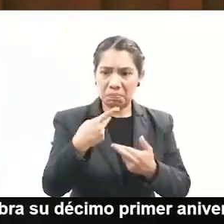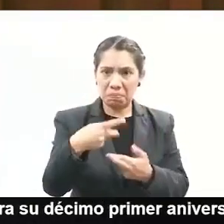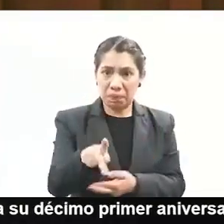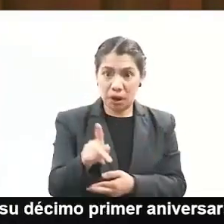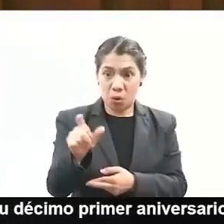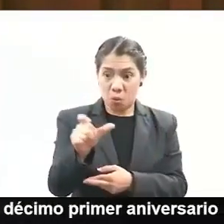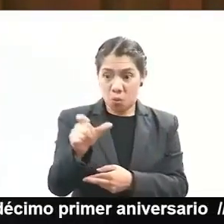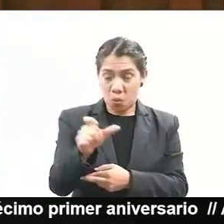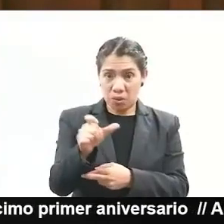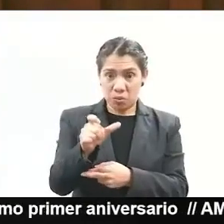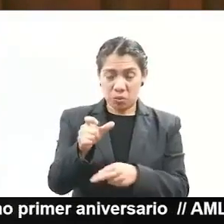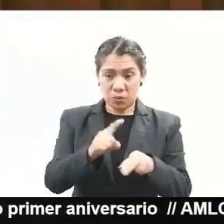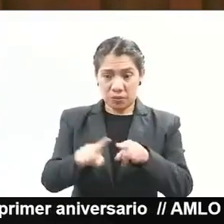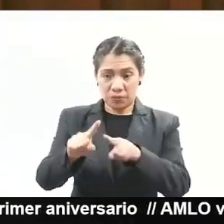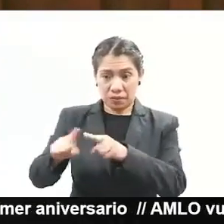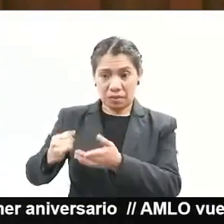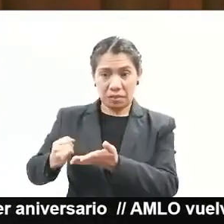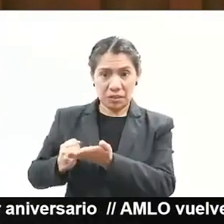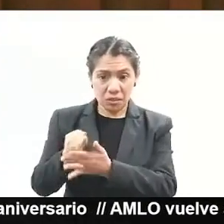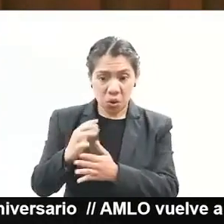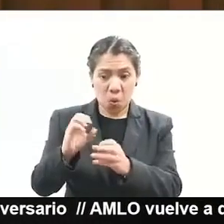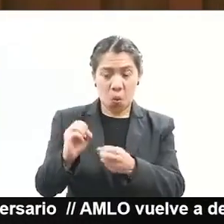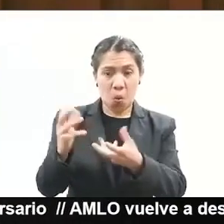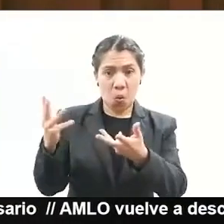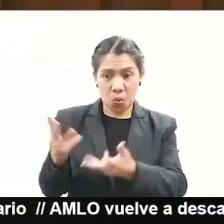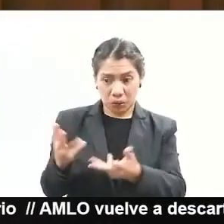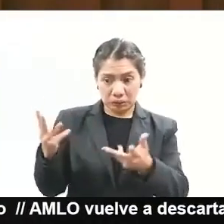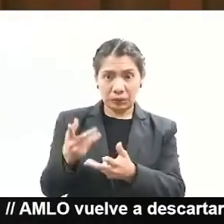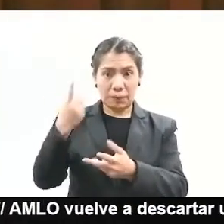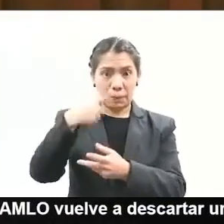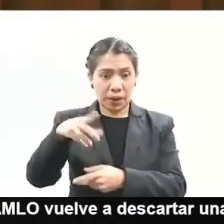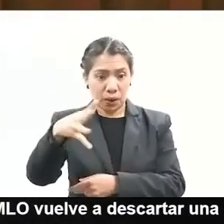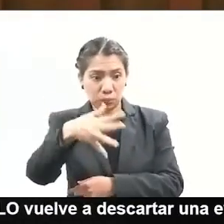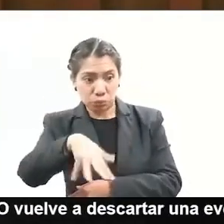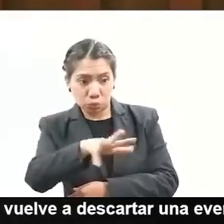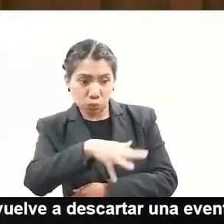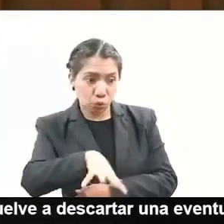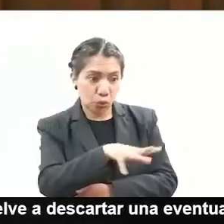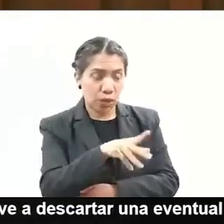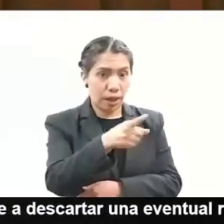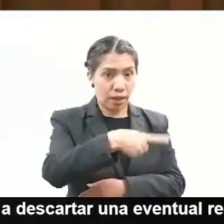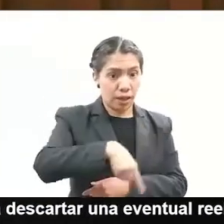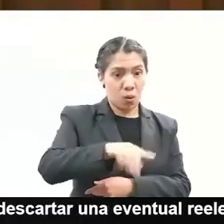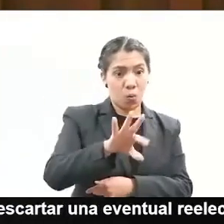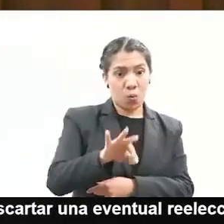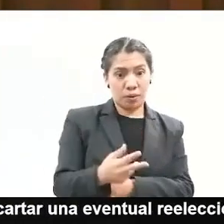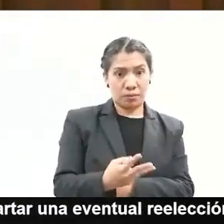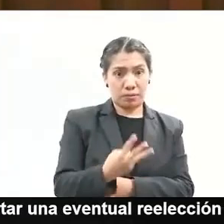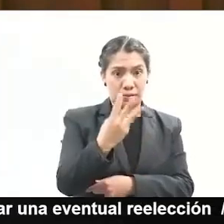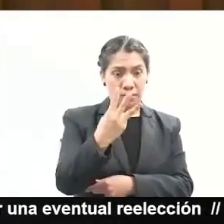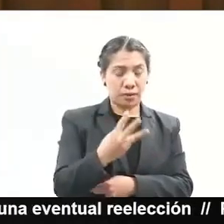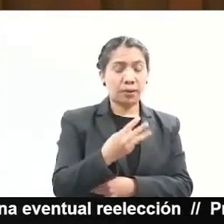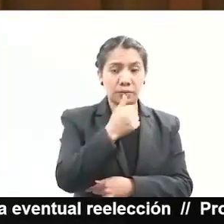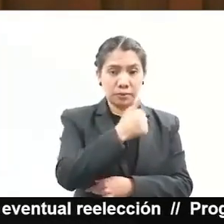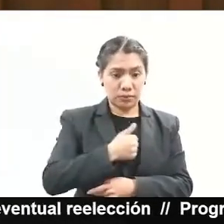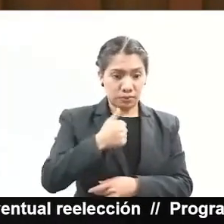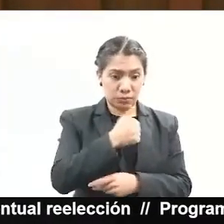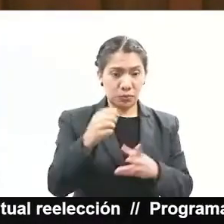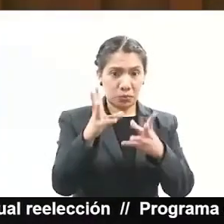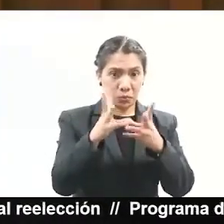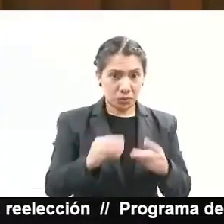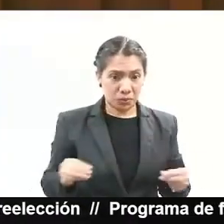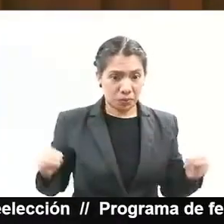las decisiones que se tomaron ni de las acciones para la búsqueda de los desaparecidos que supuestamente se deberían haber derivado de esas reuniones. Esas reuniones